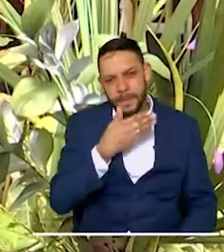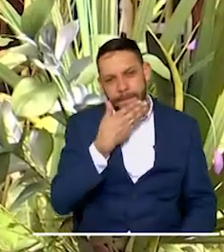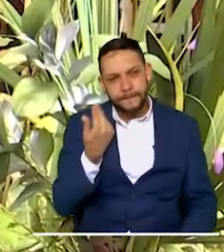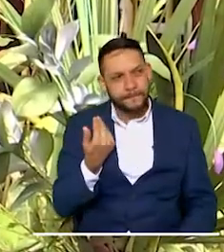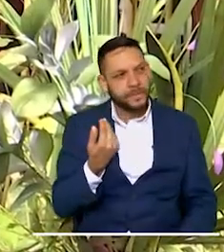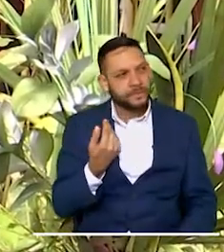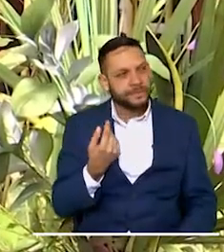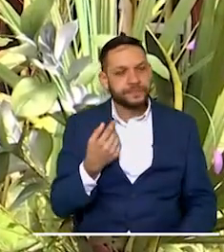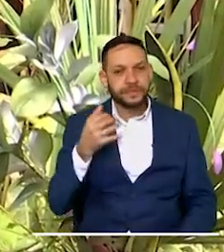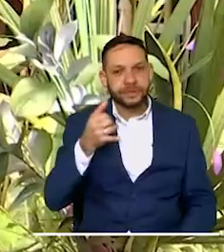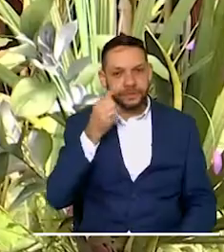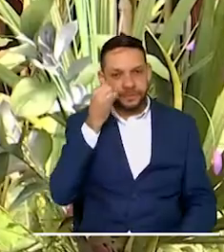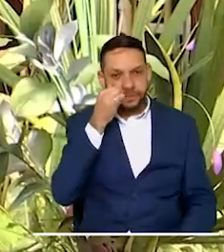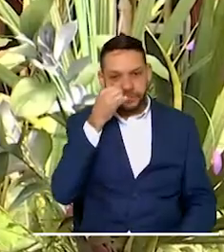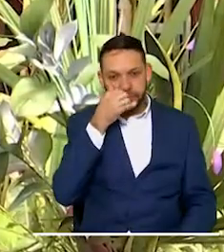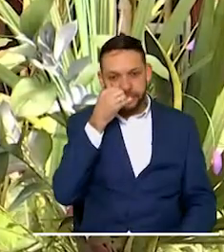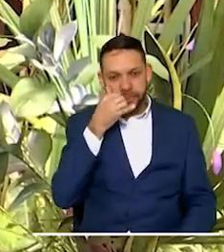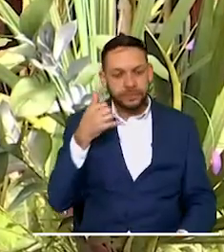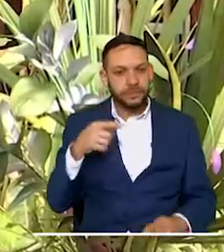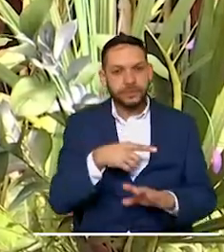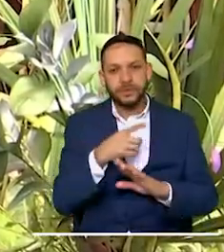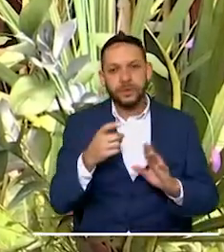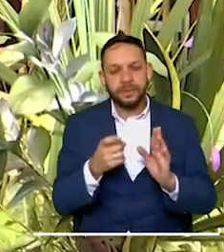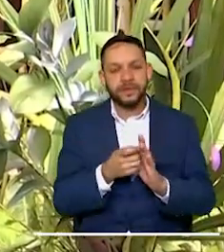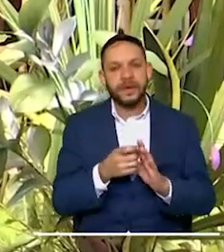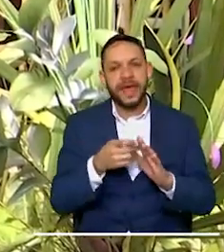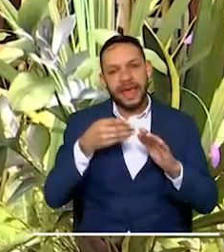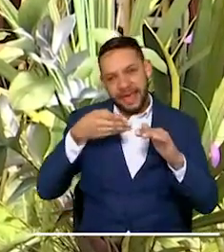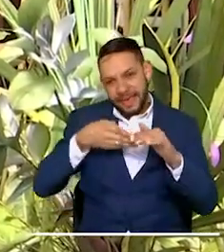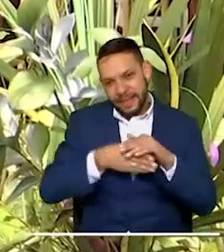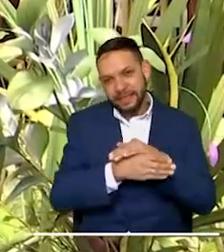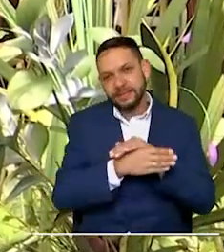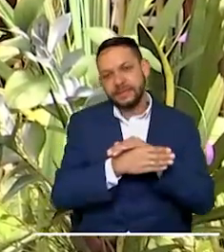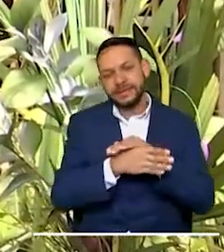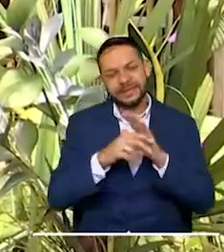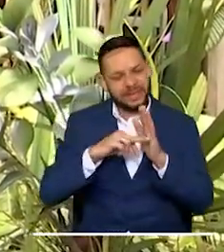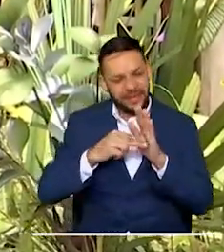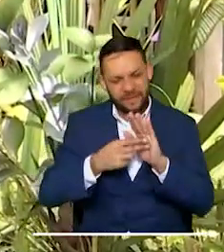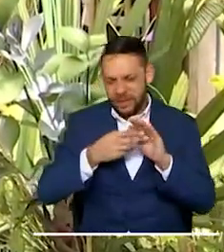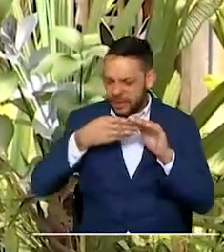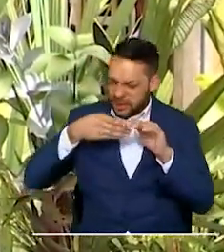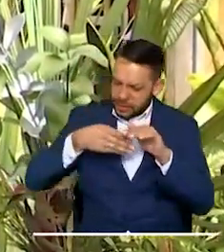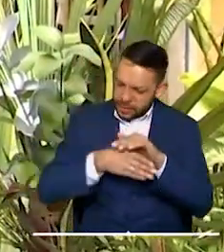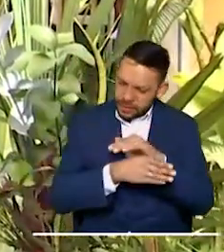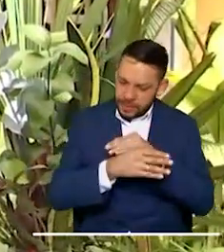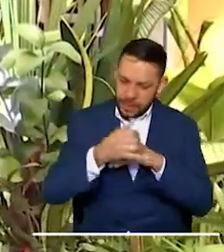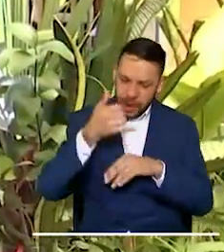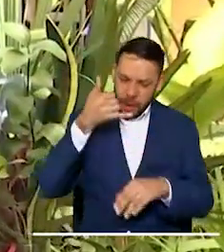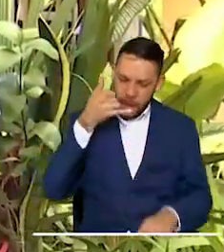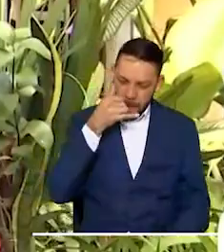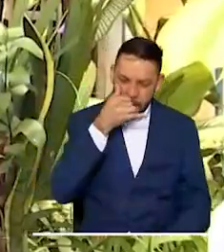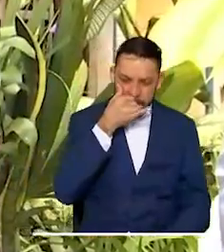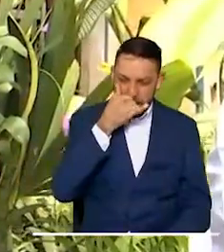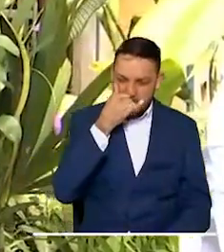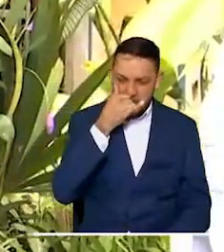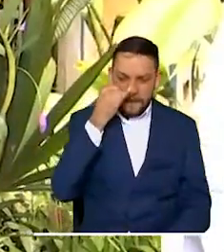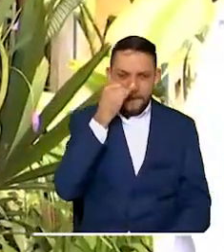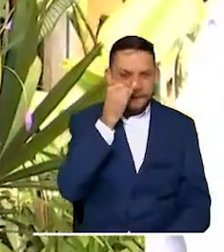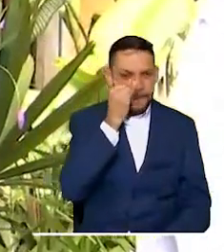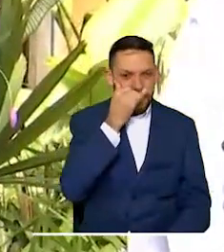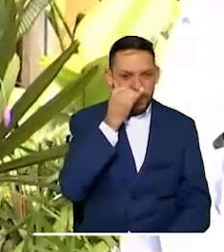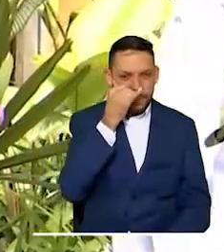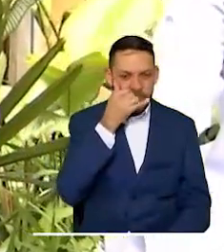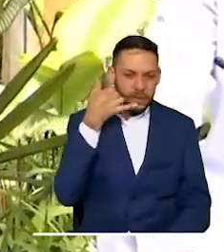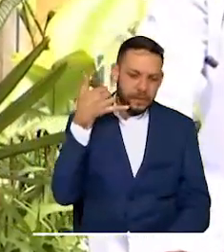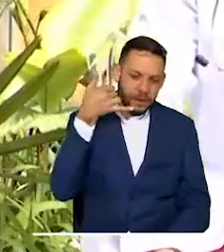métodos endoscópicos. Es decir, como la mayoría de ustedes de pronto les han hecho una endoscopia, o saben